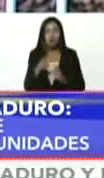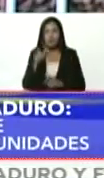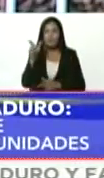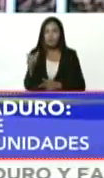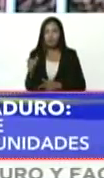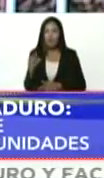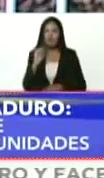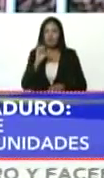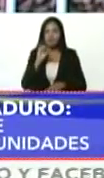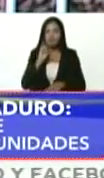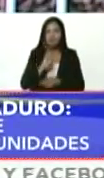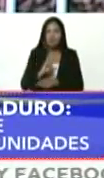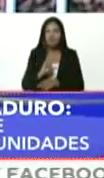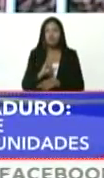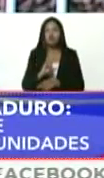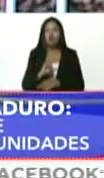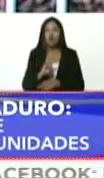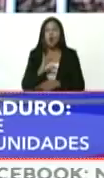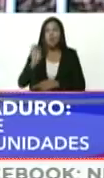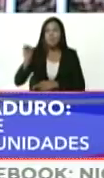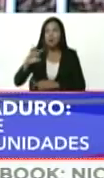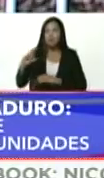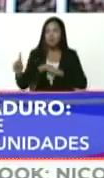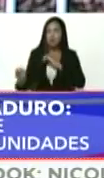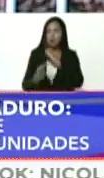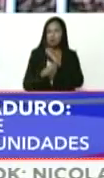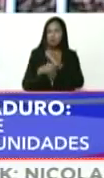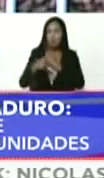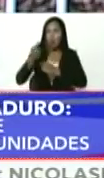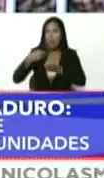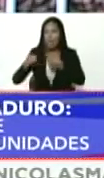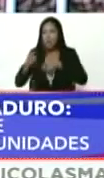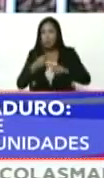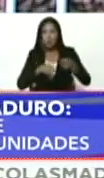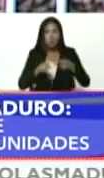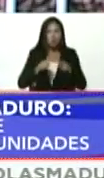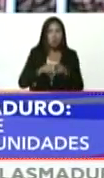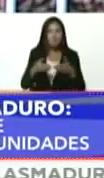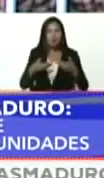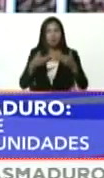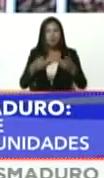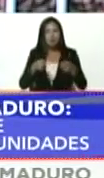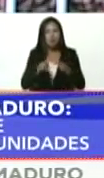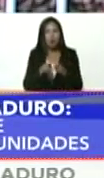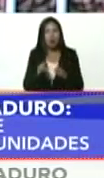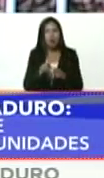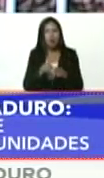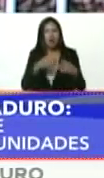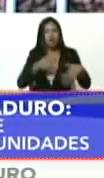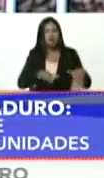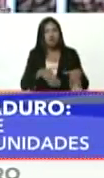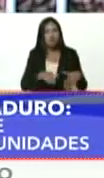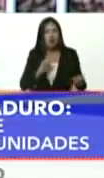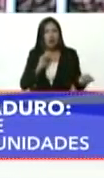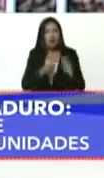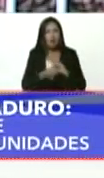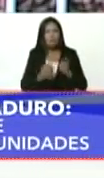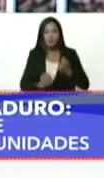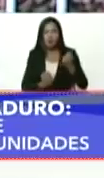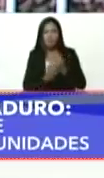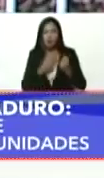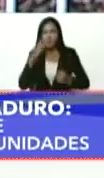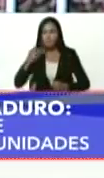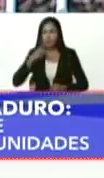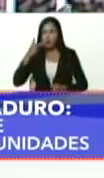a la patria, Juan Guaidó, está negociando el Esequibo para entregar el Esequibo a cambio del apoyo